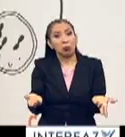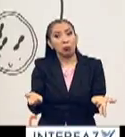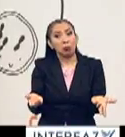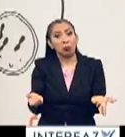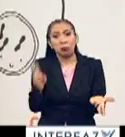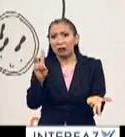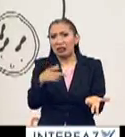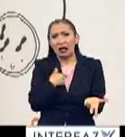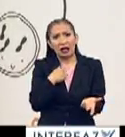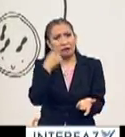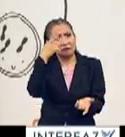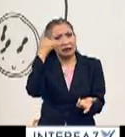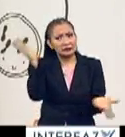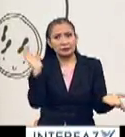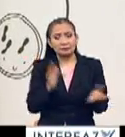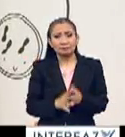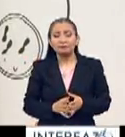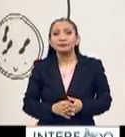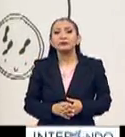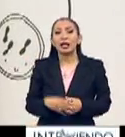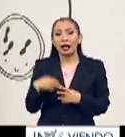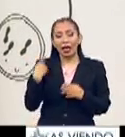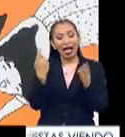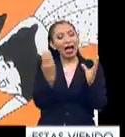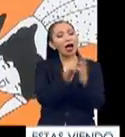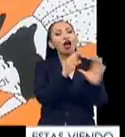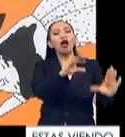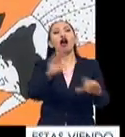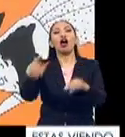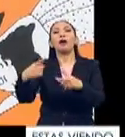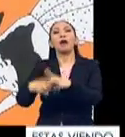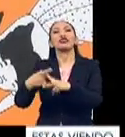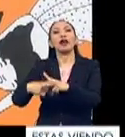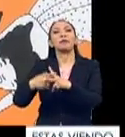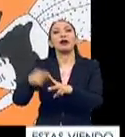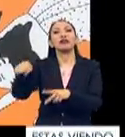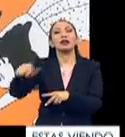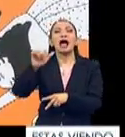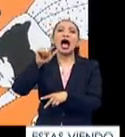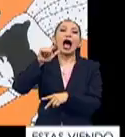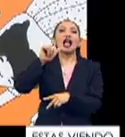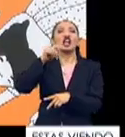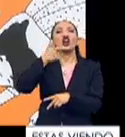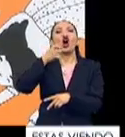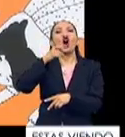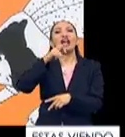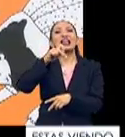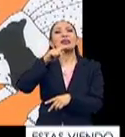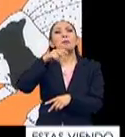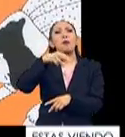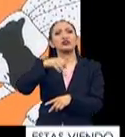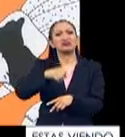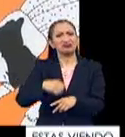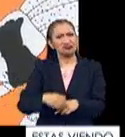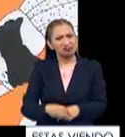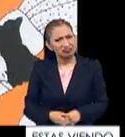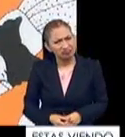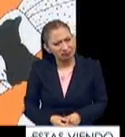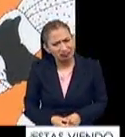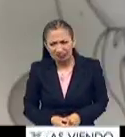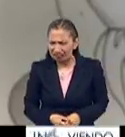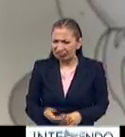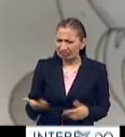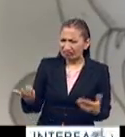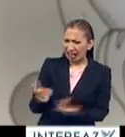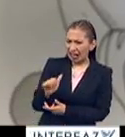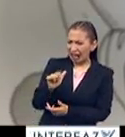Así de sencillo. Claro. Enseñan las matemáticas, dicen ellos que son algoritmos. Cuando oigo la